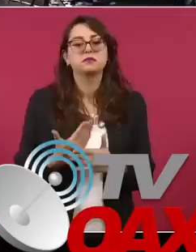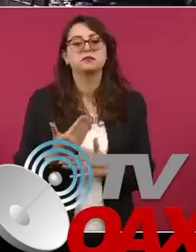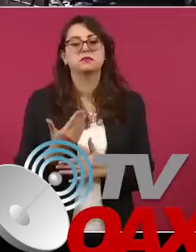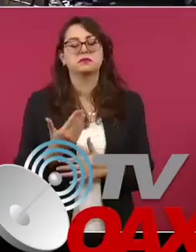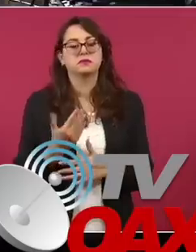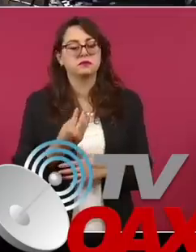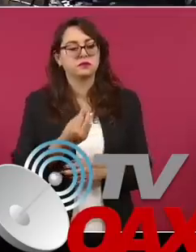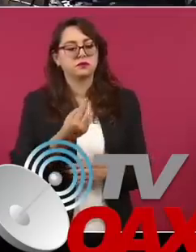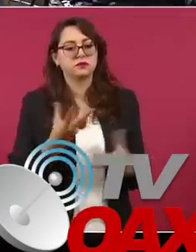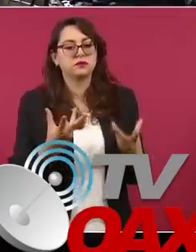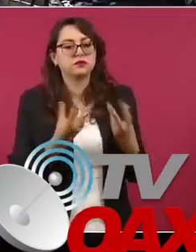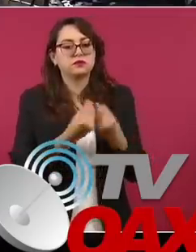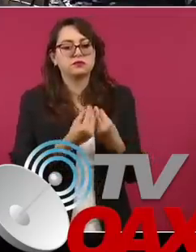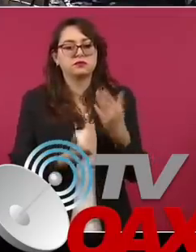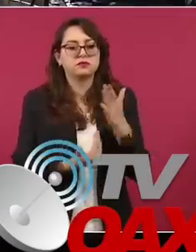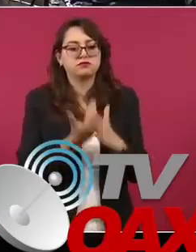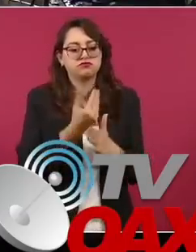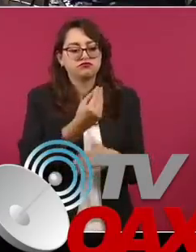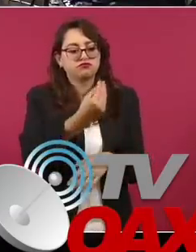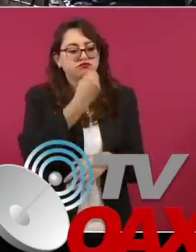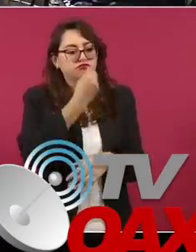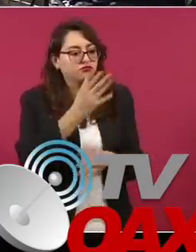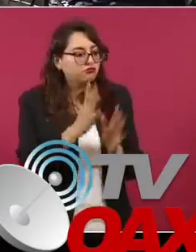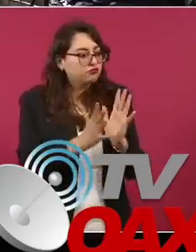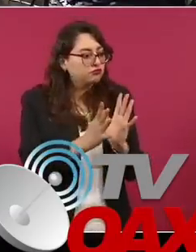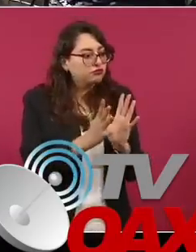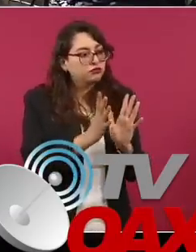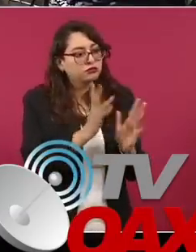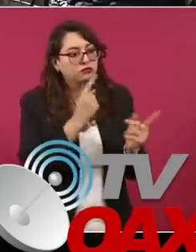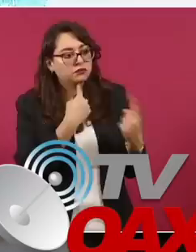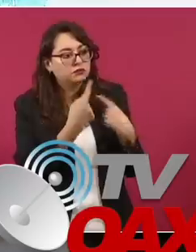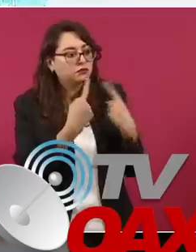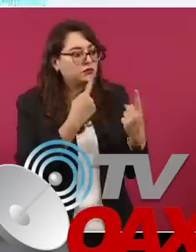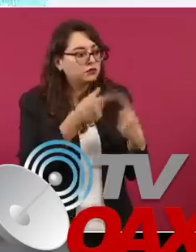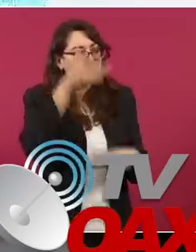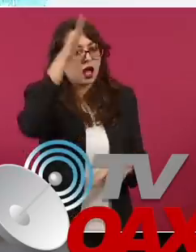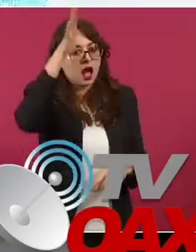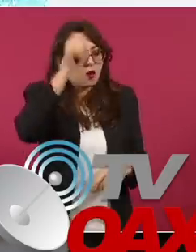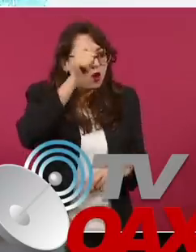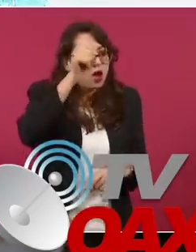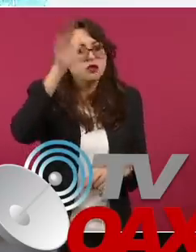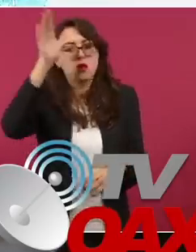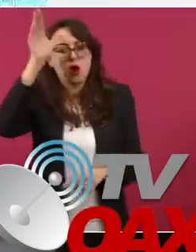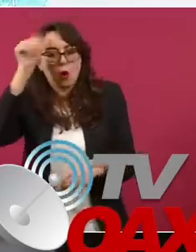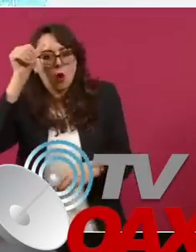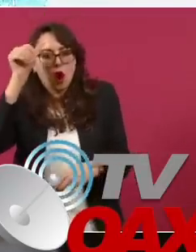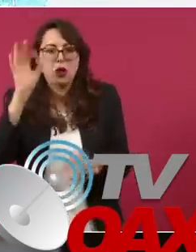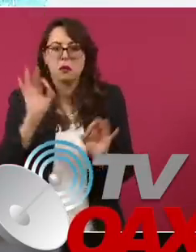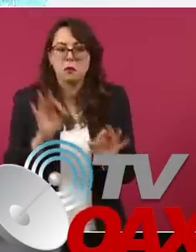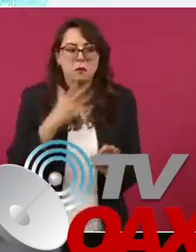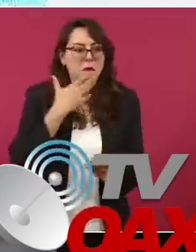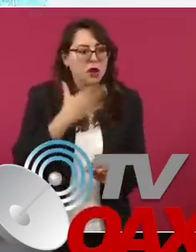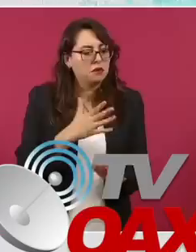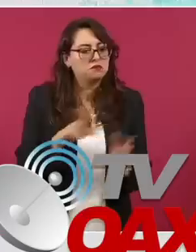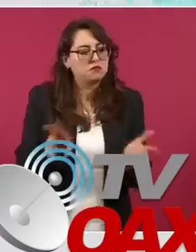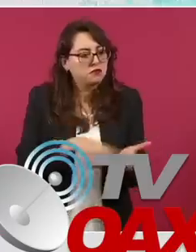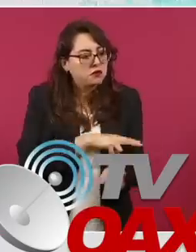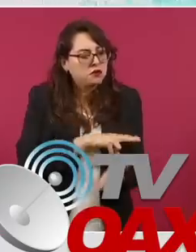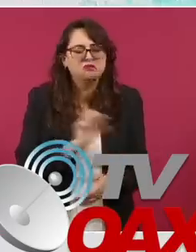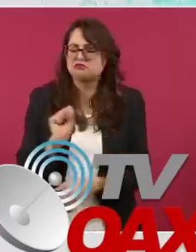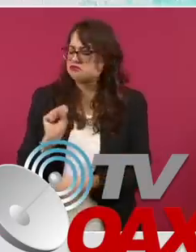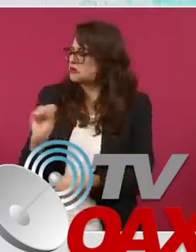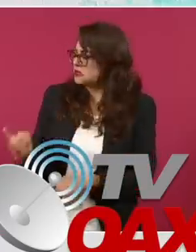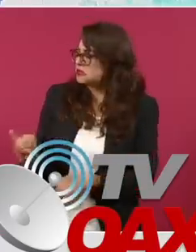Entonces, me quedo con la idea de que ya no iba a haber problema. Sí,